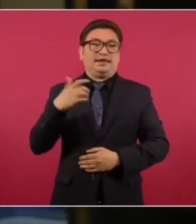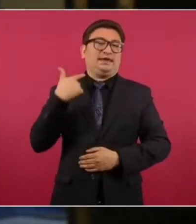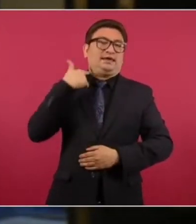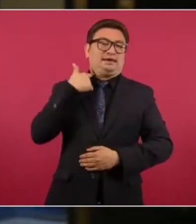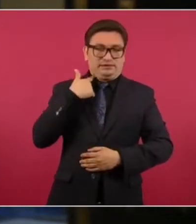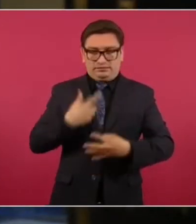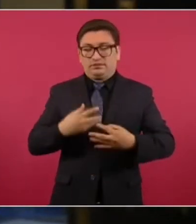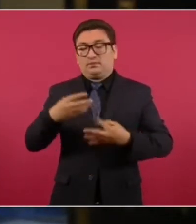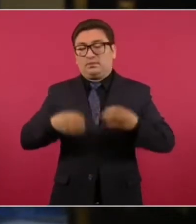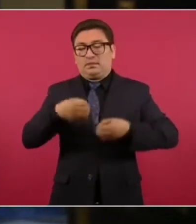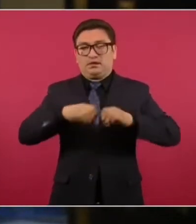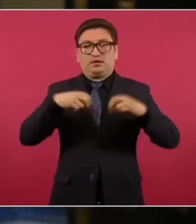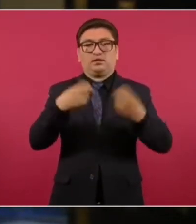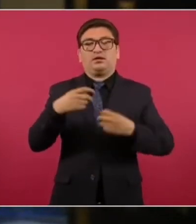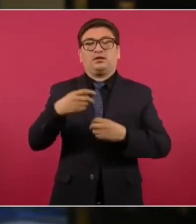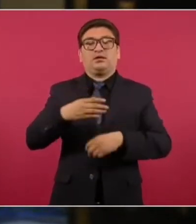del Tribunal